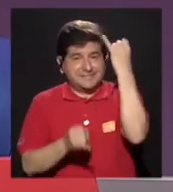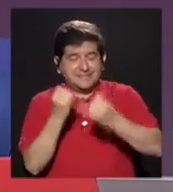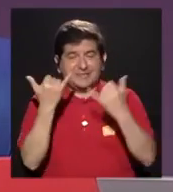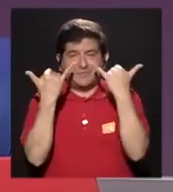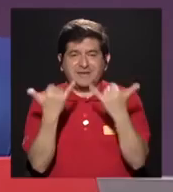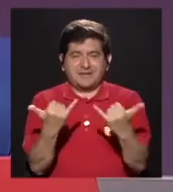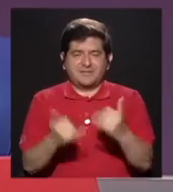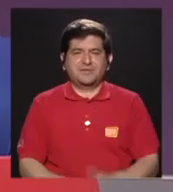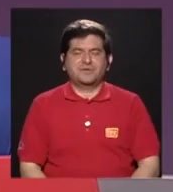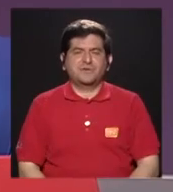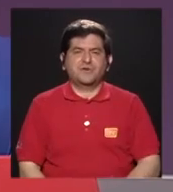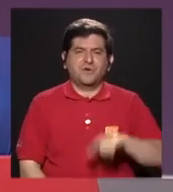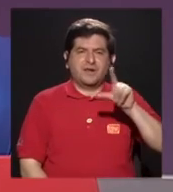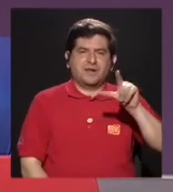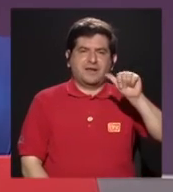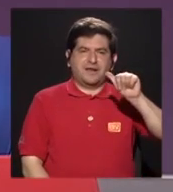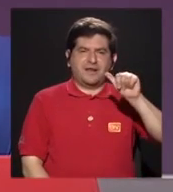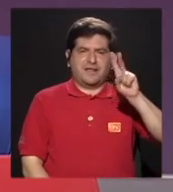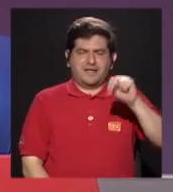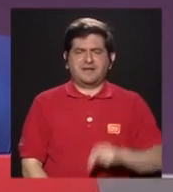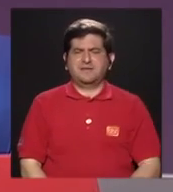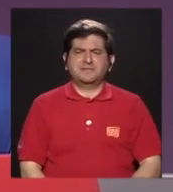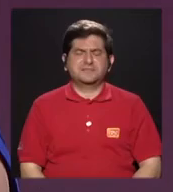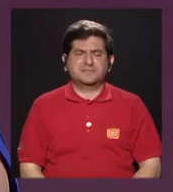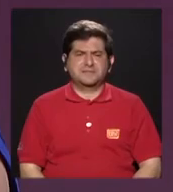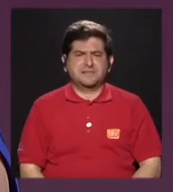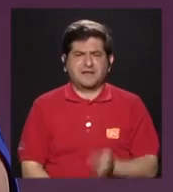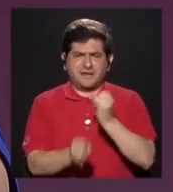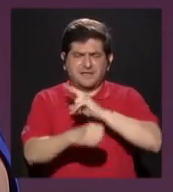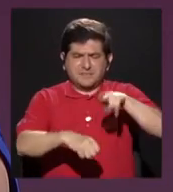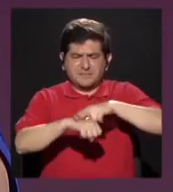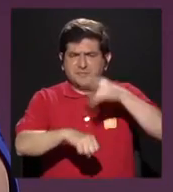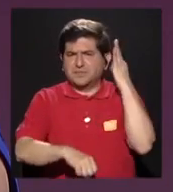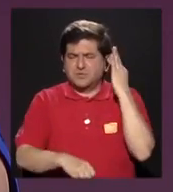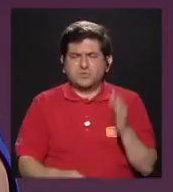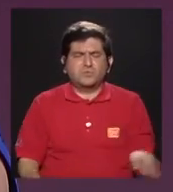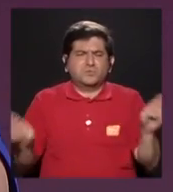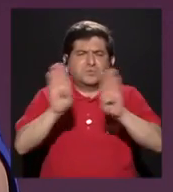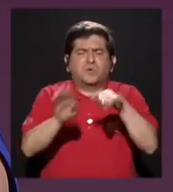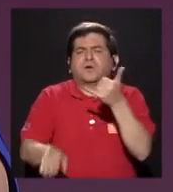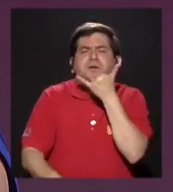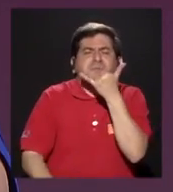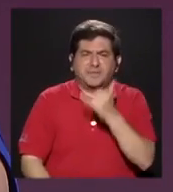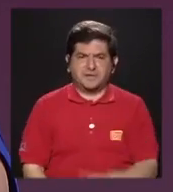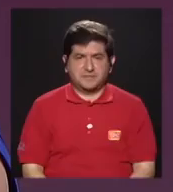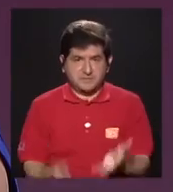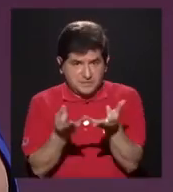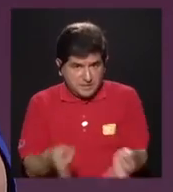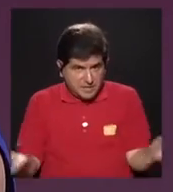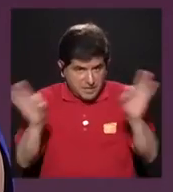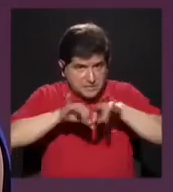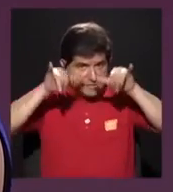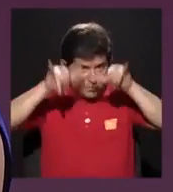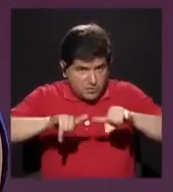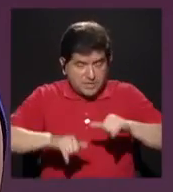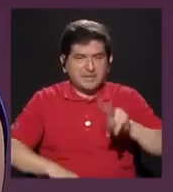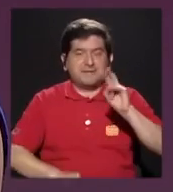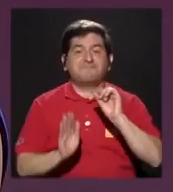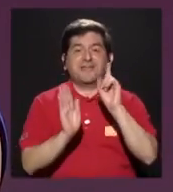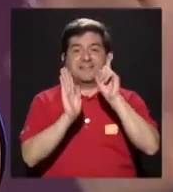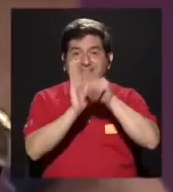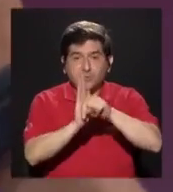algún mensaje final qué pasaría si cerraremos el inamu es importante que se mantenga en 20 segundos